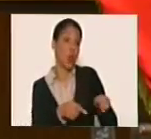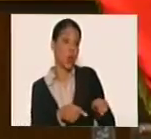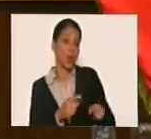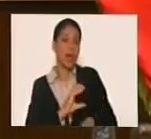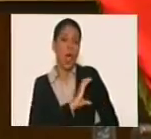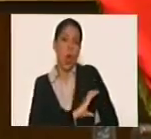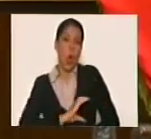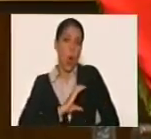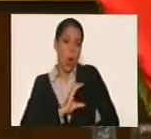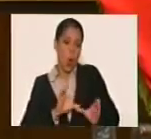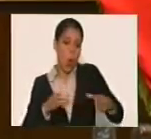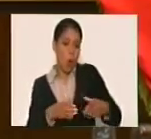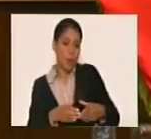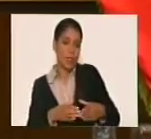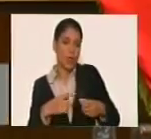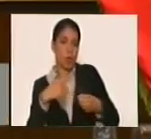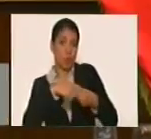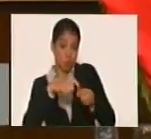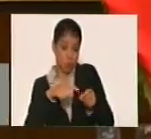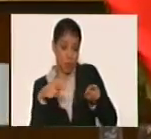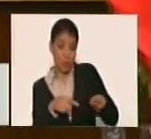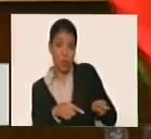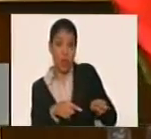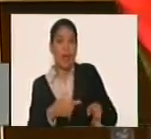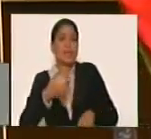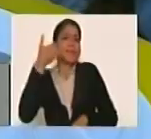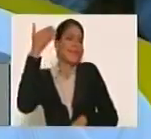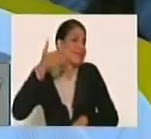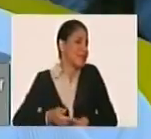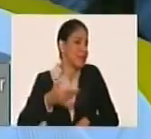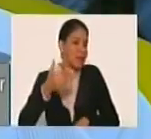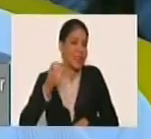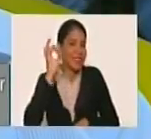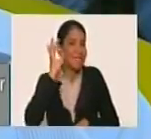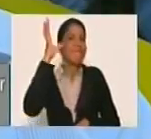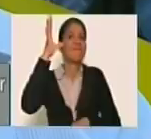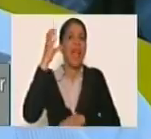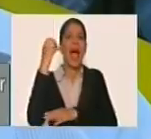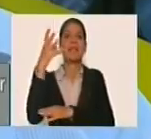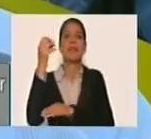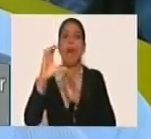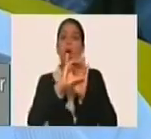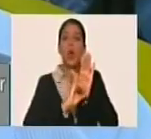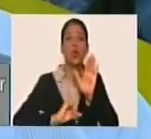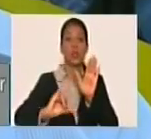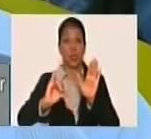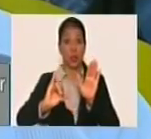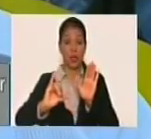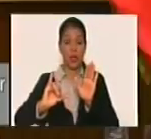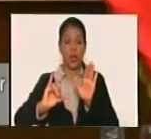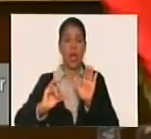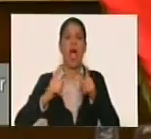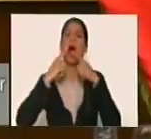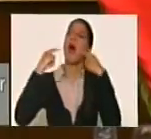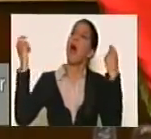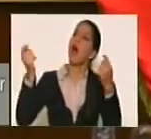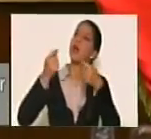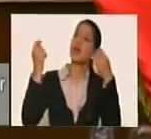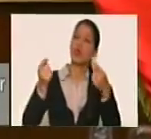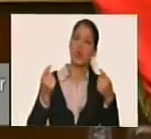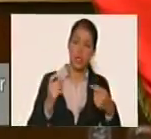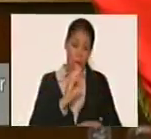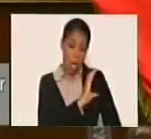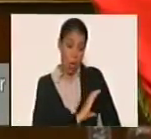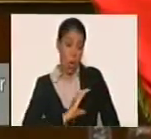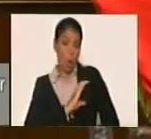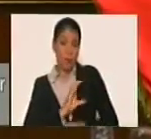públicamente fue una primera gran contribución de la Asamblea Nacional Constituyente. Solo con el anuncio de la existencia y el funcionamiento de